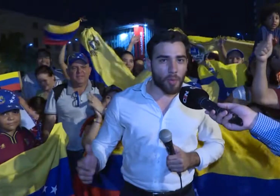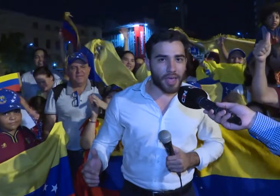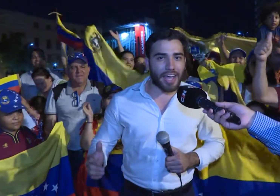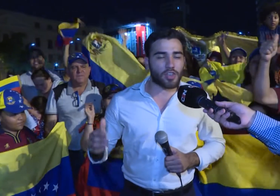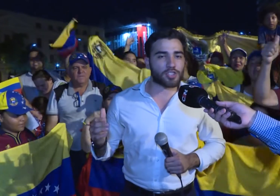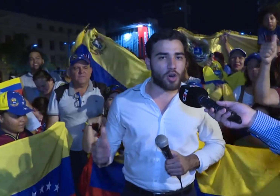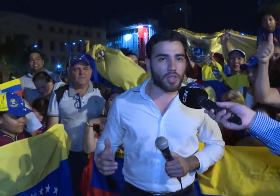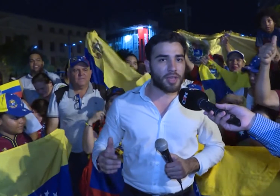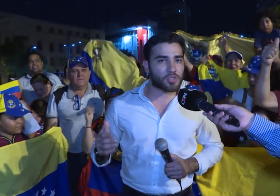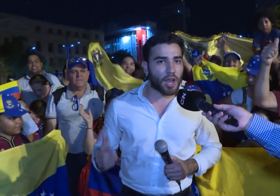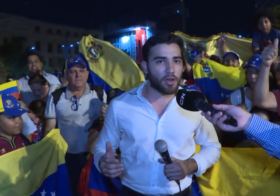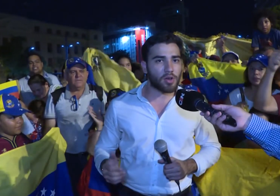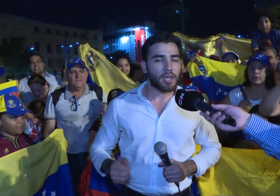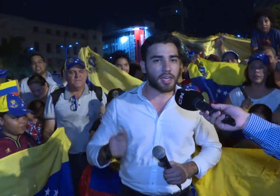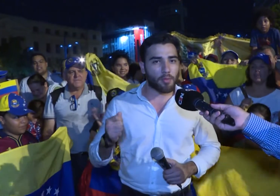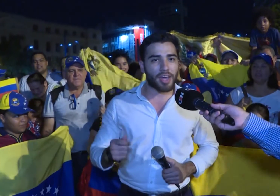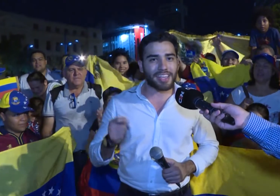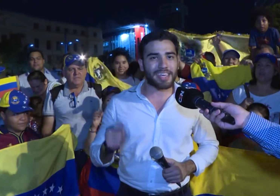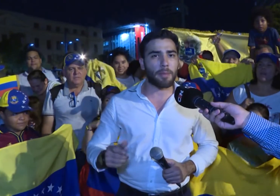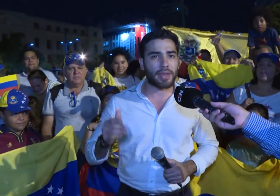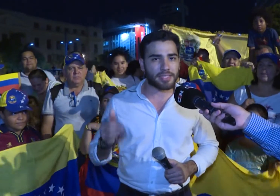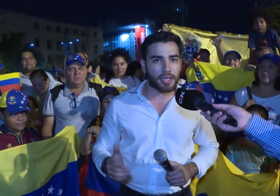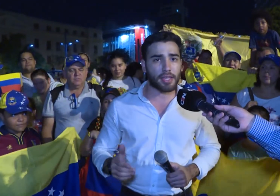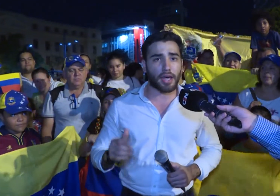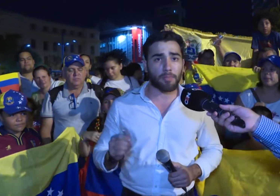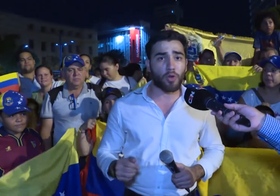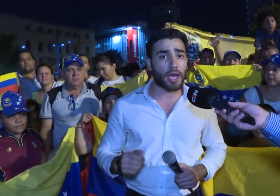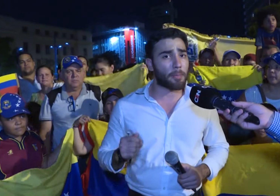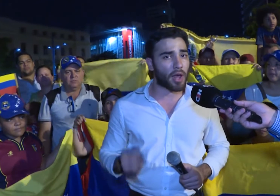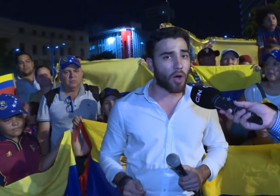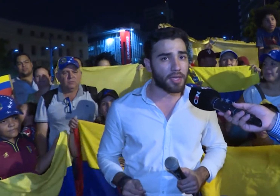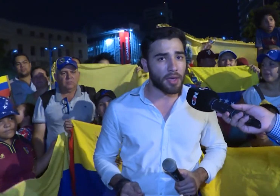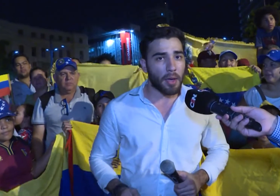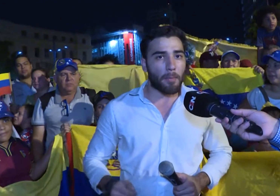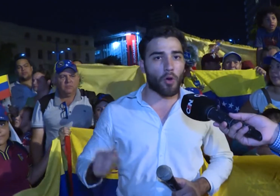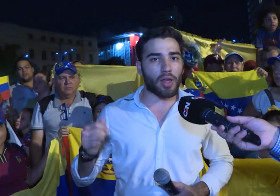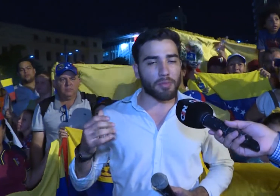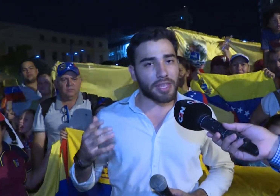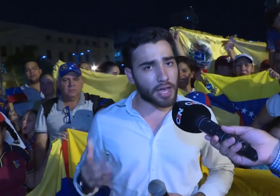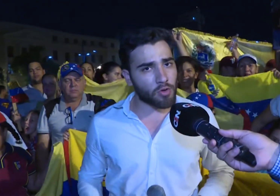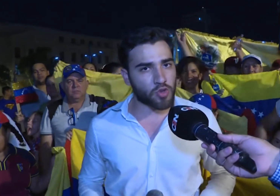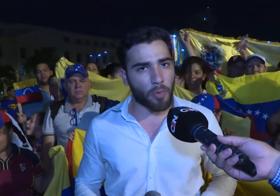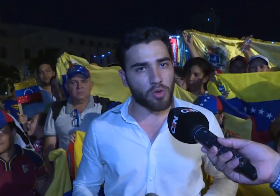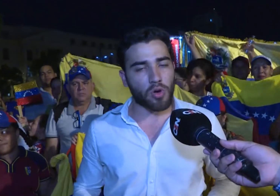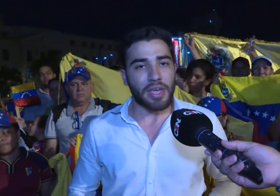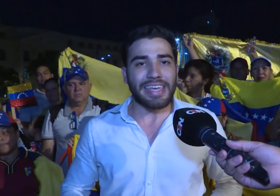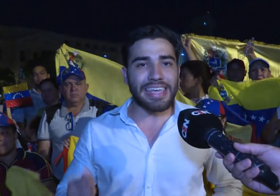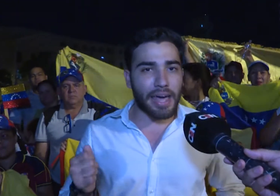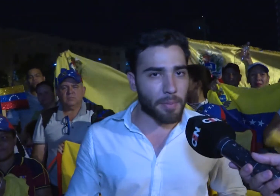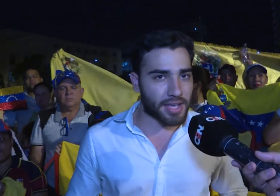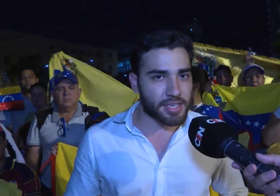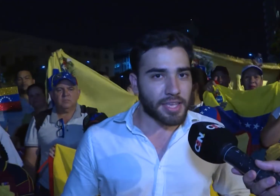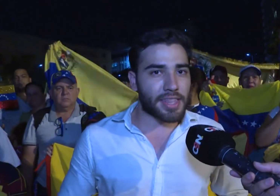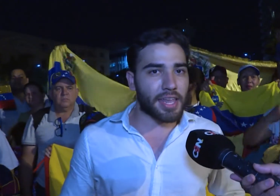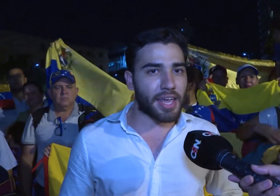En nombre de la Asociación de Venezolanos, queremos agradecer al presidente de la República del Paraguay por brindarnos su apoyo